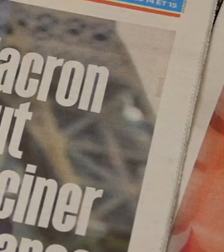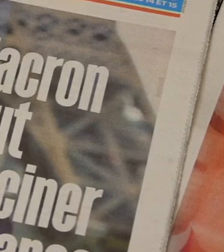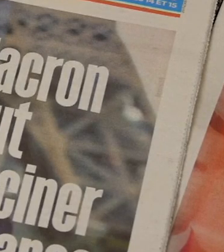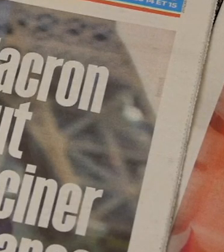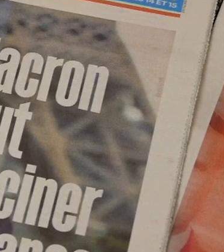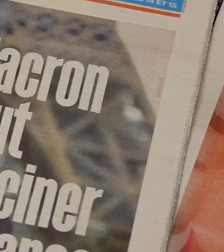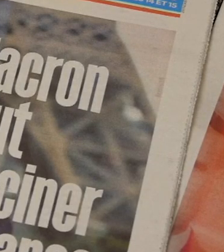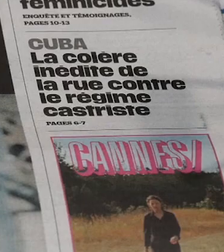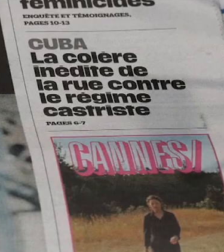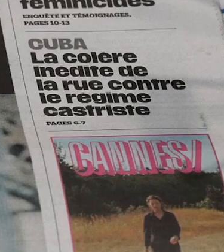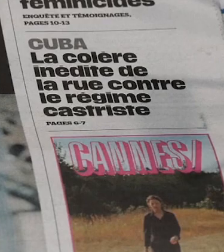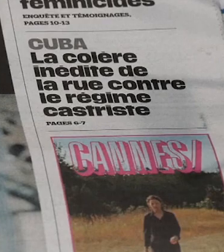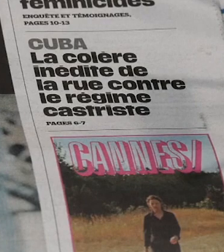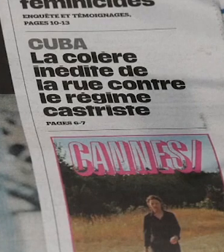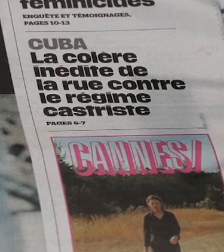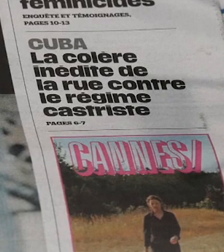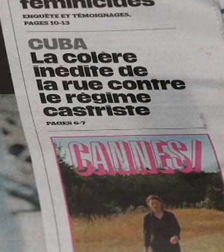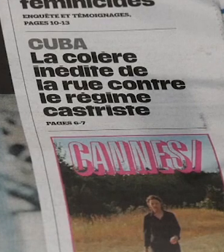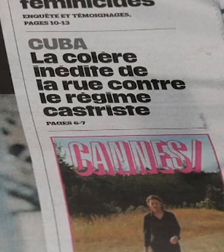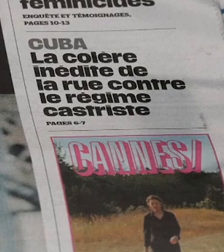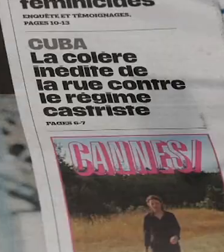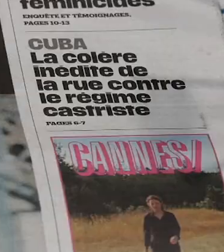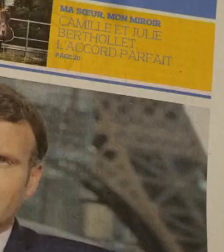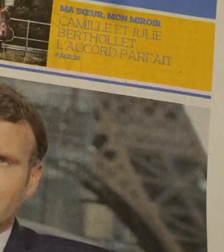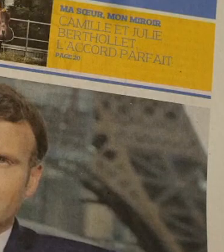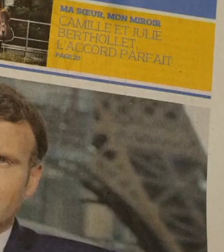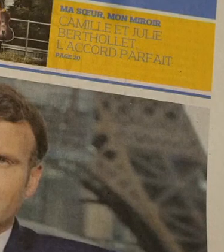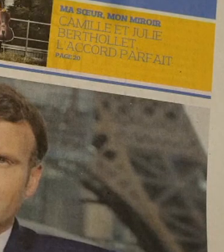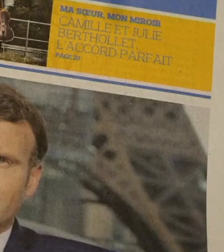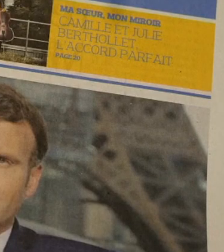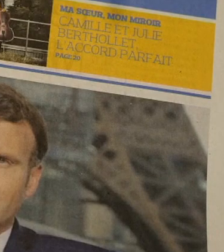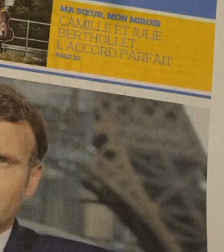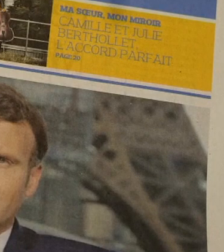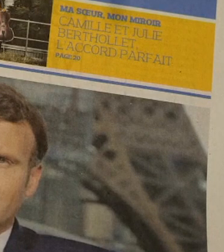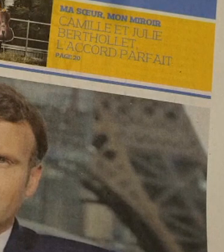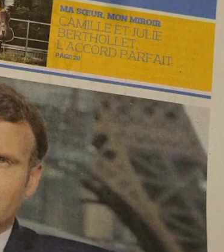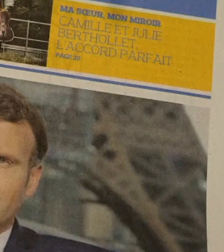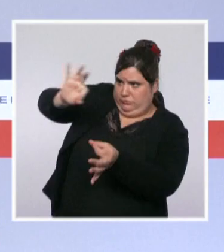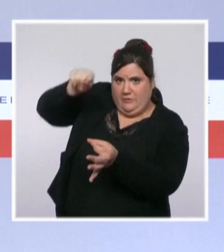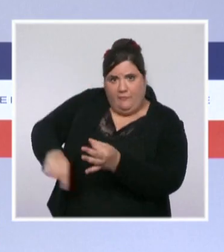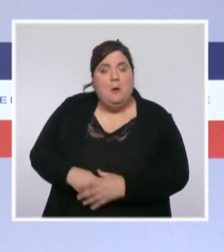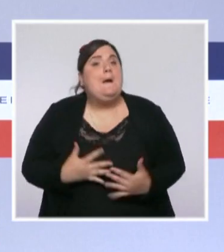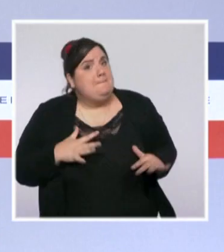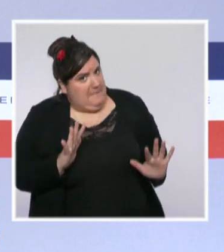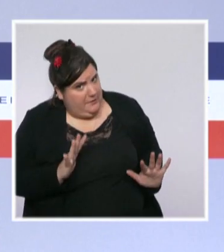pasado la enfermedad o tener una PCR negativa para acceder a restaurantes, tiendas, trenes o aviones, pero con matices.